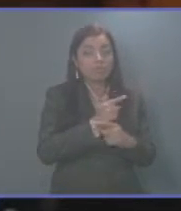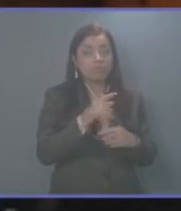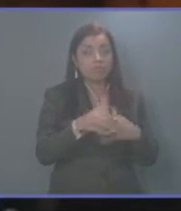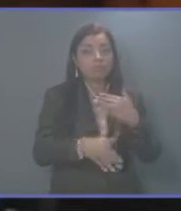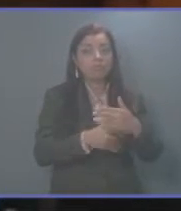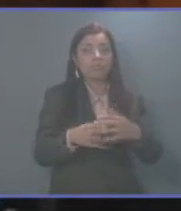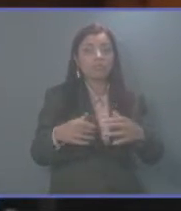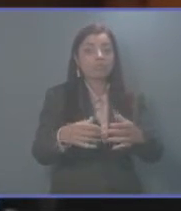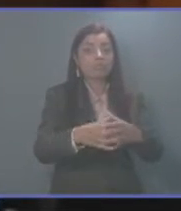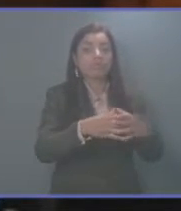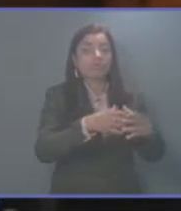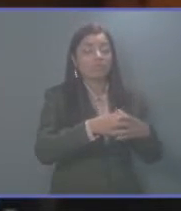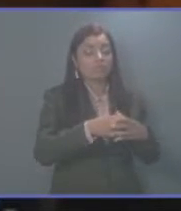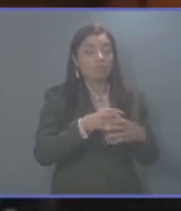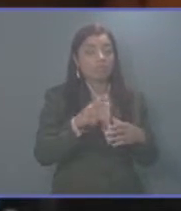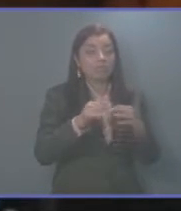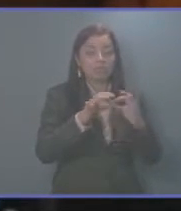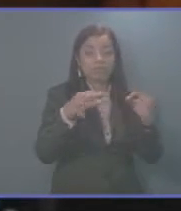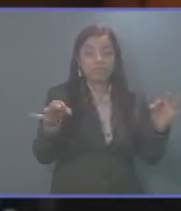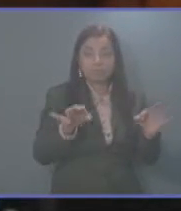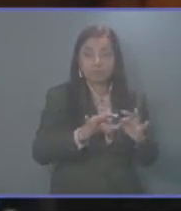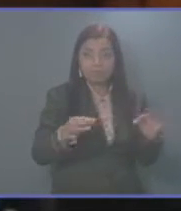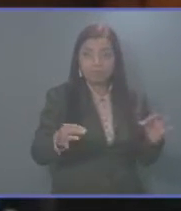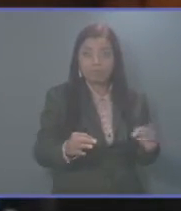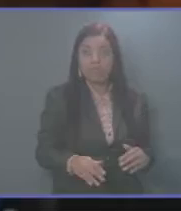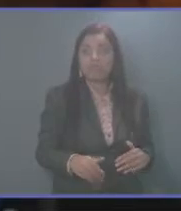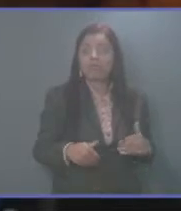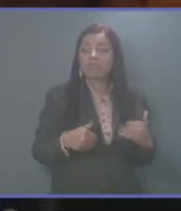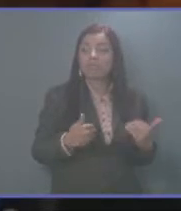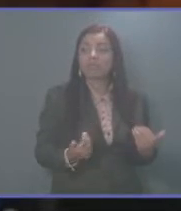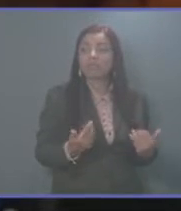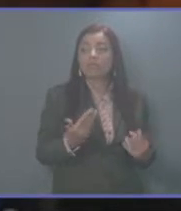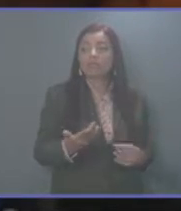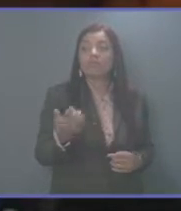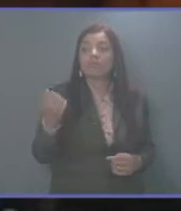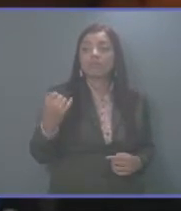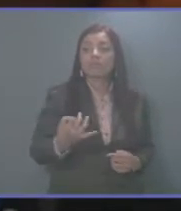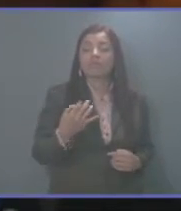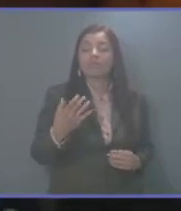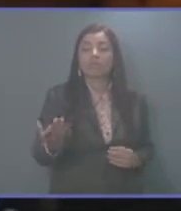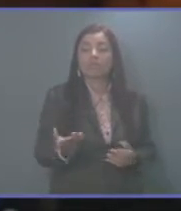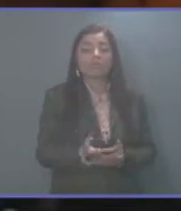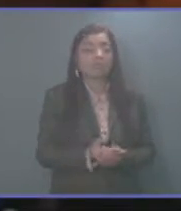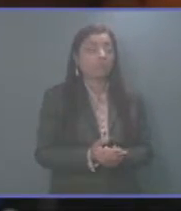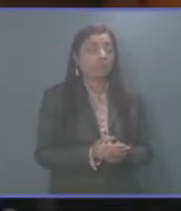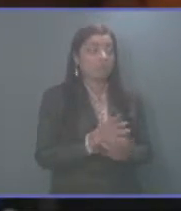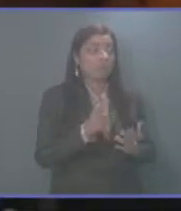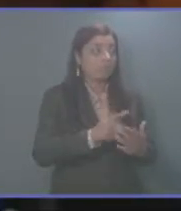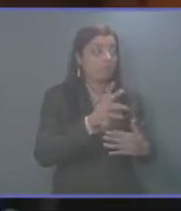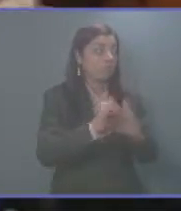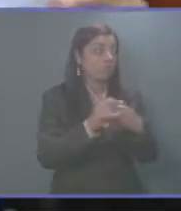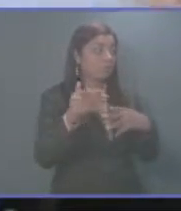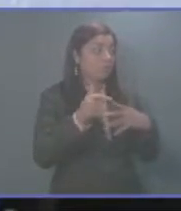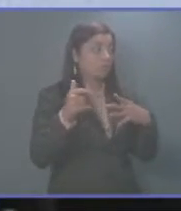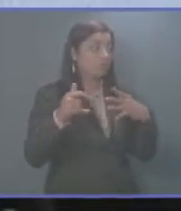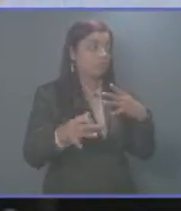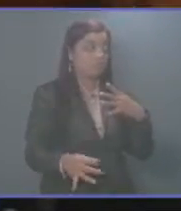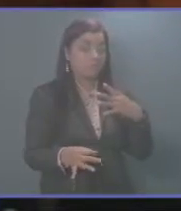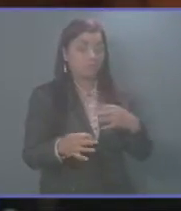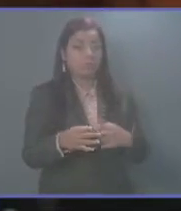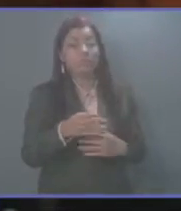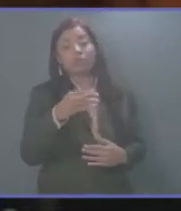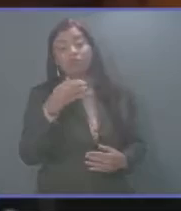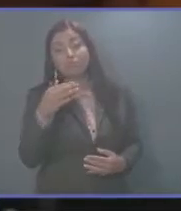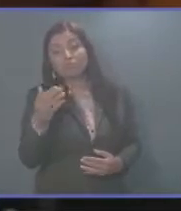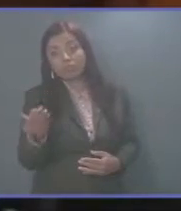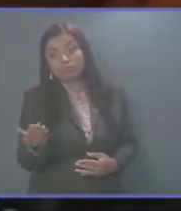comisión al texto de la misma, para lo cual se adjunta el respectivo proyecto de